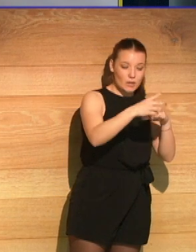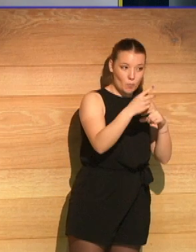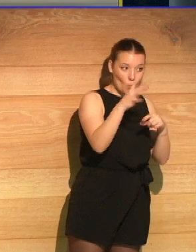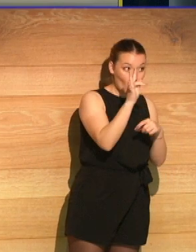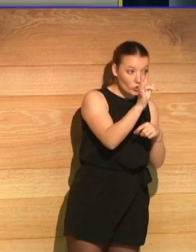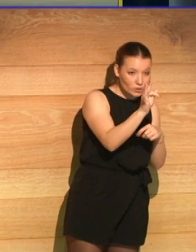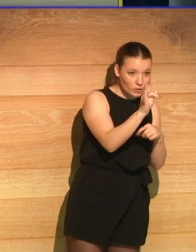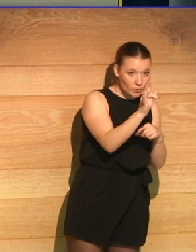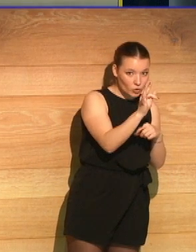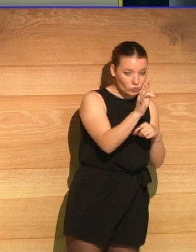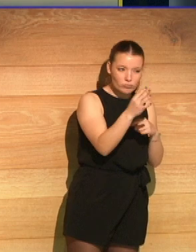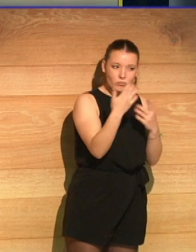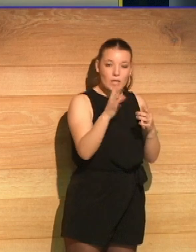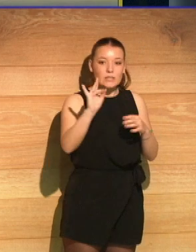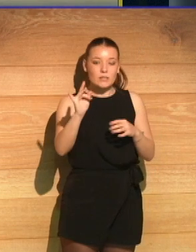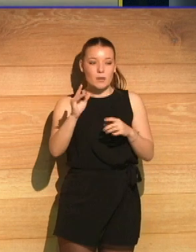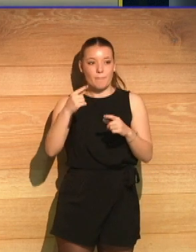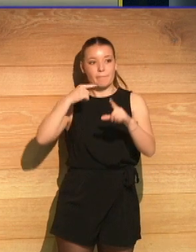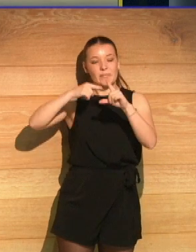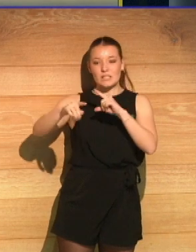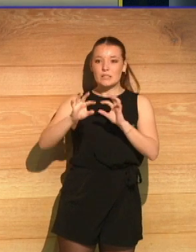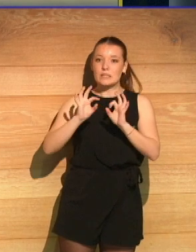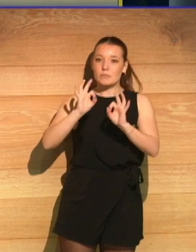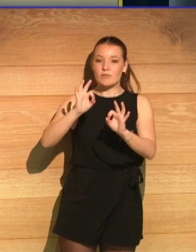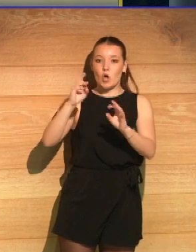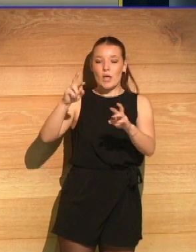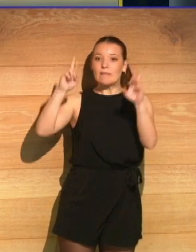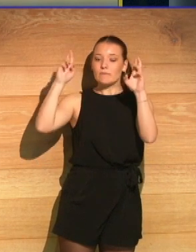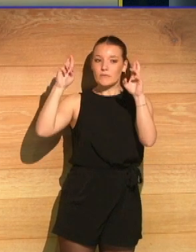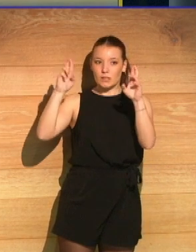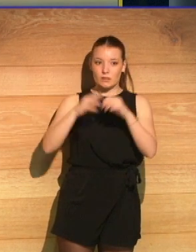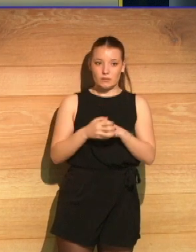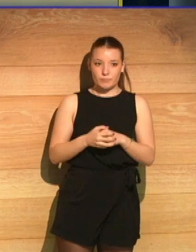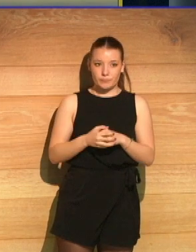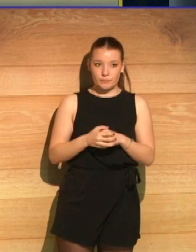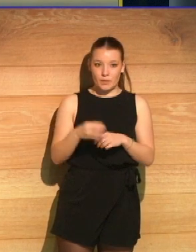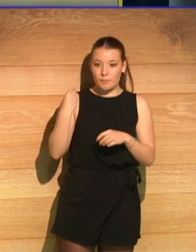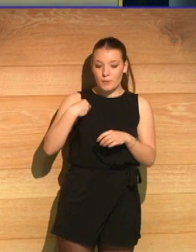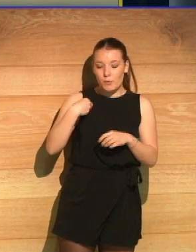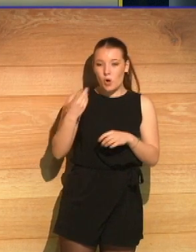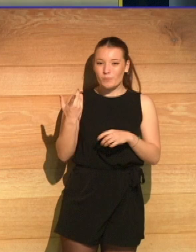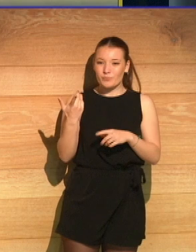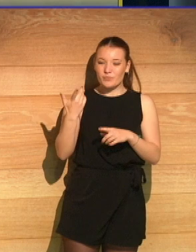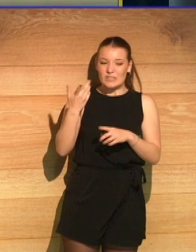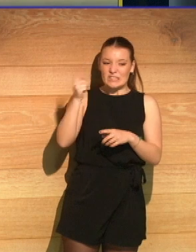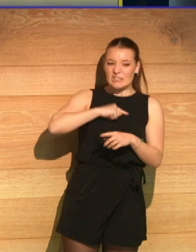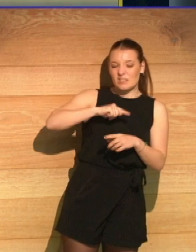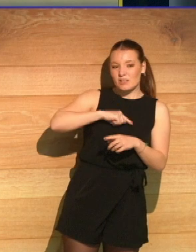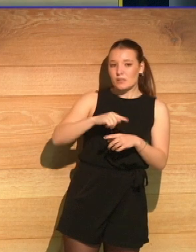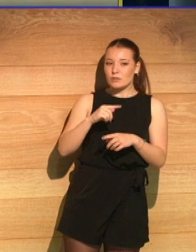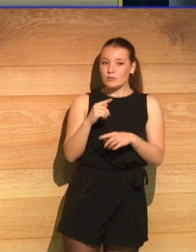Sí, qué mensajes de esperanza, ¿no? Y es lo que me comentabas un poco antes, de que no hay que dar tanto la sensación de